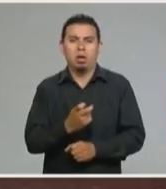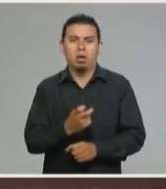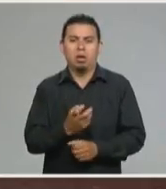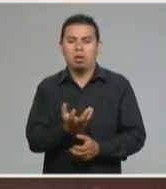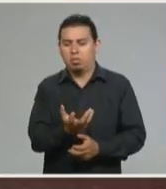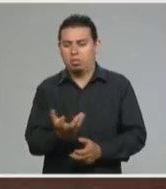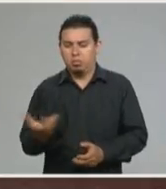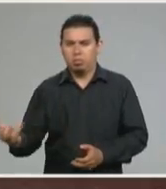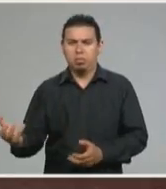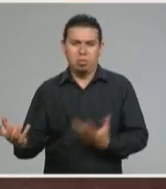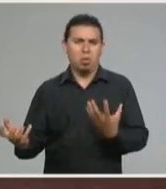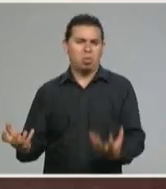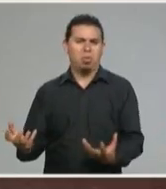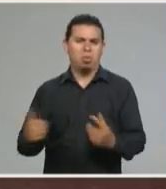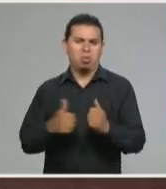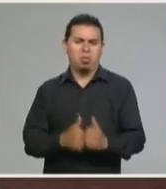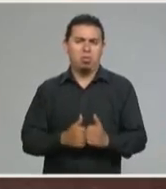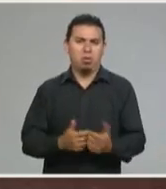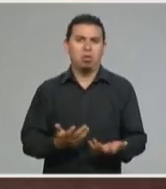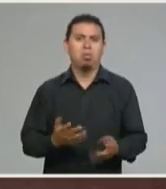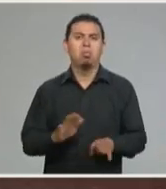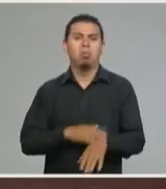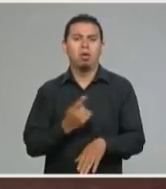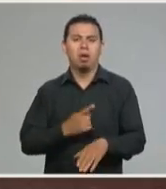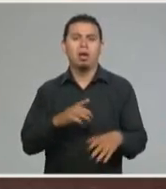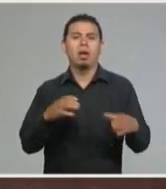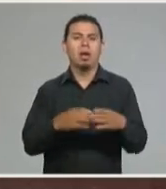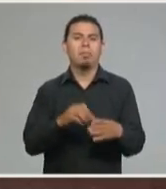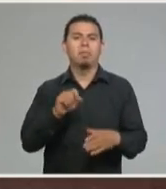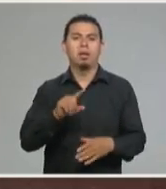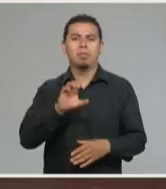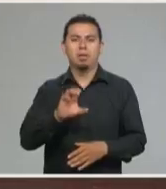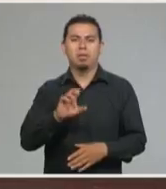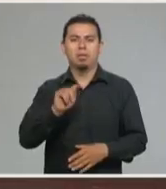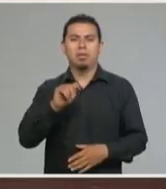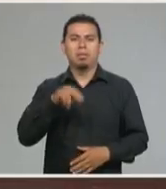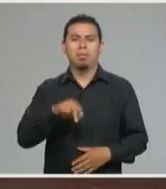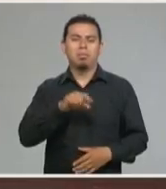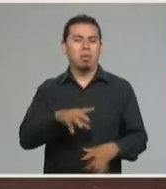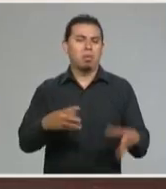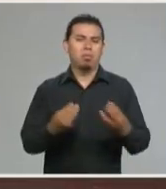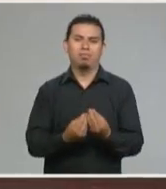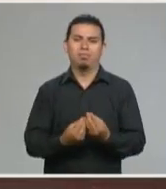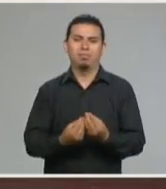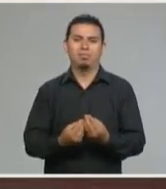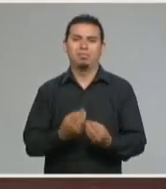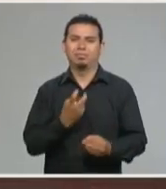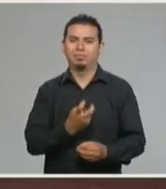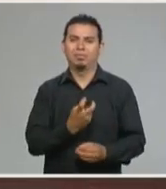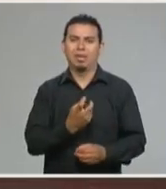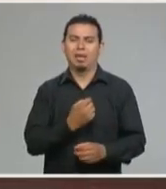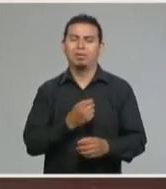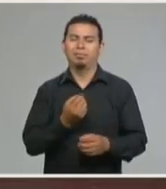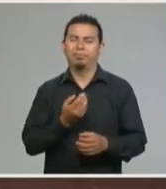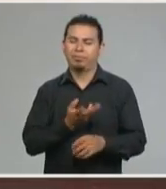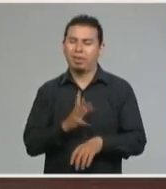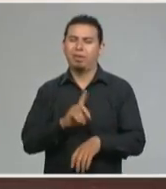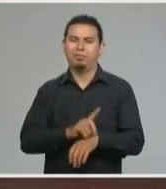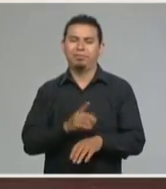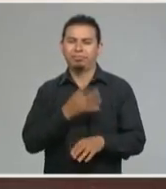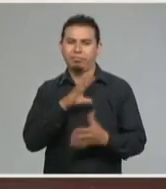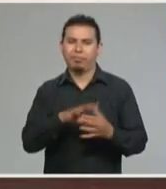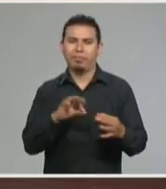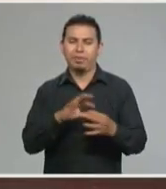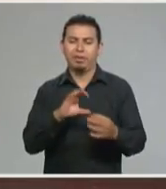respaldo, que eran integrantes de un grupo de la CTM, de lo que ya hemos hablado desde hace varios días, por cierto,